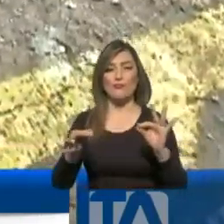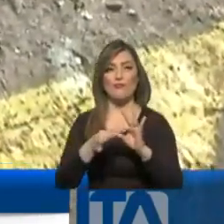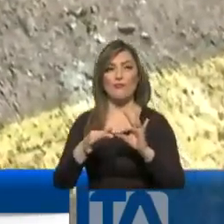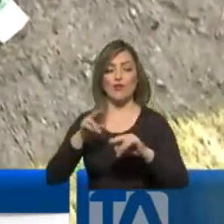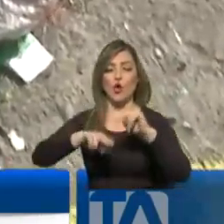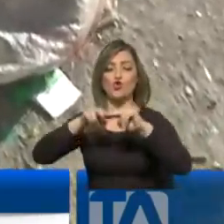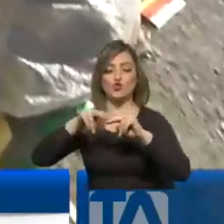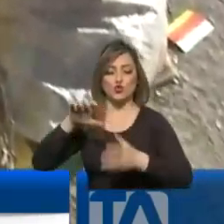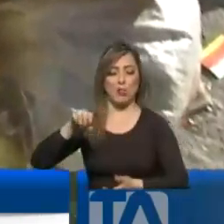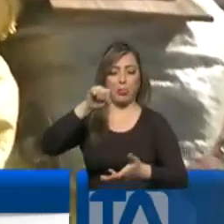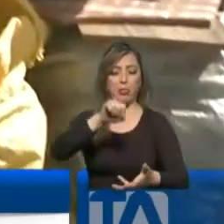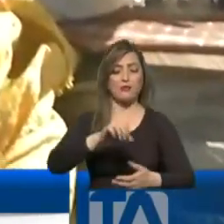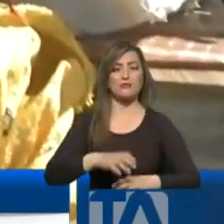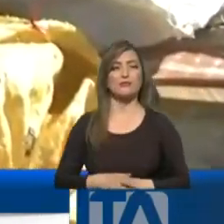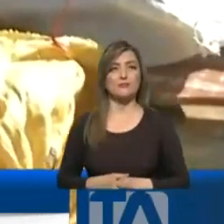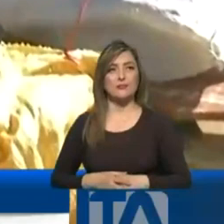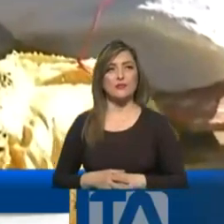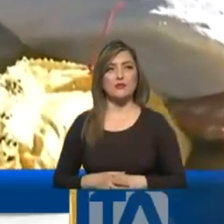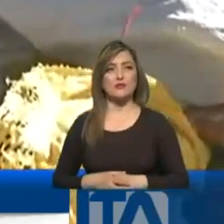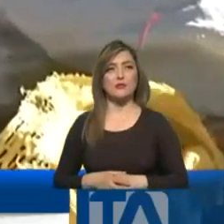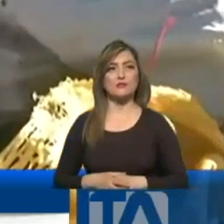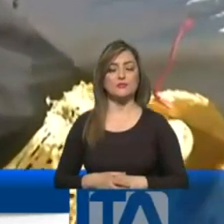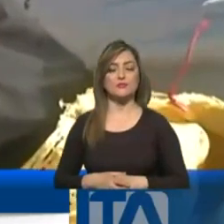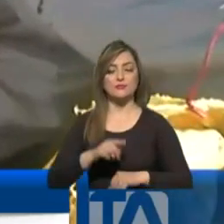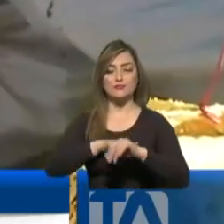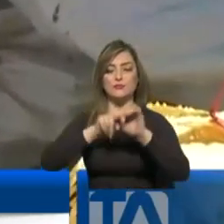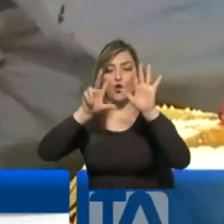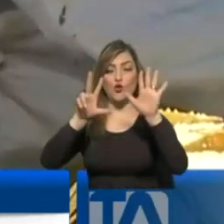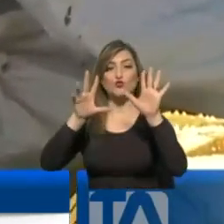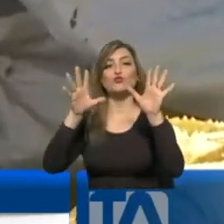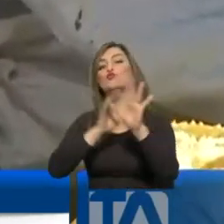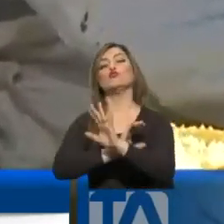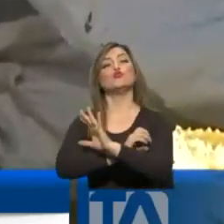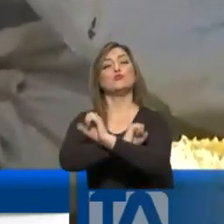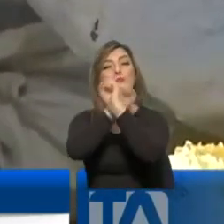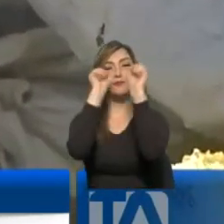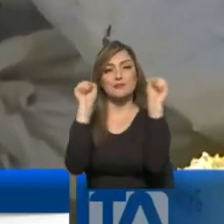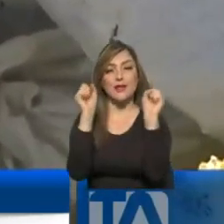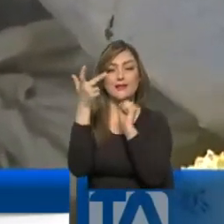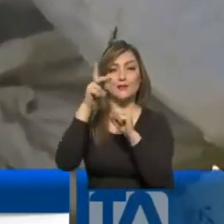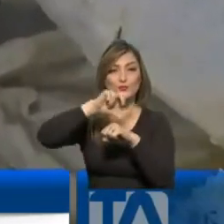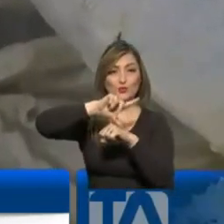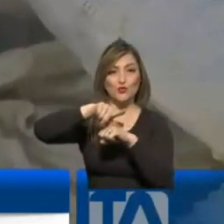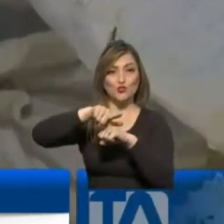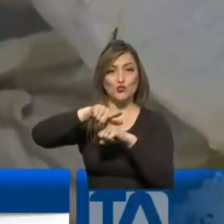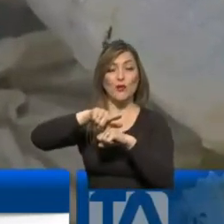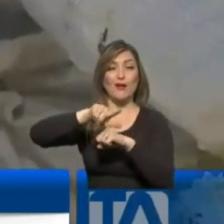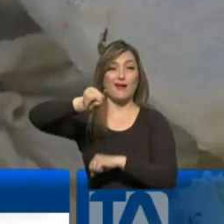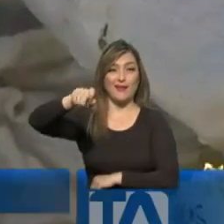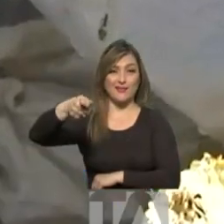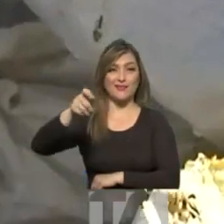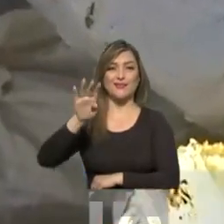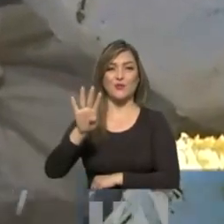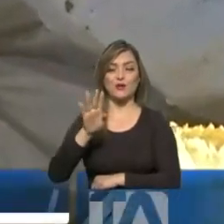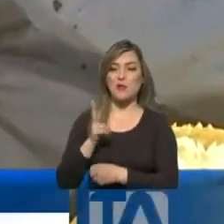de construcción. Perfecto, son exactamente las 8:13 y nosotros seguimos aquí recorriendo los